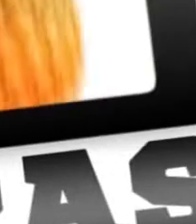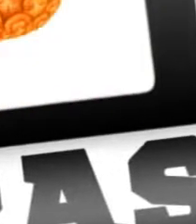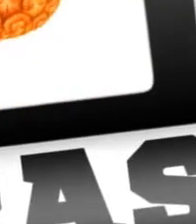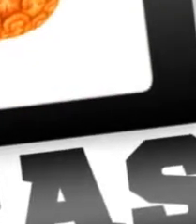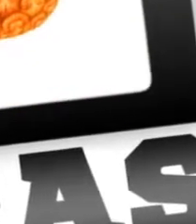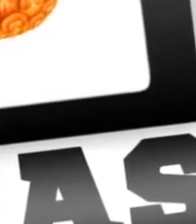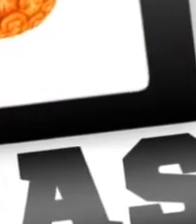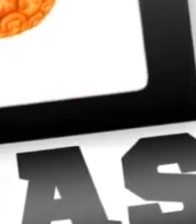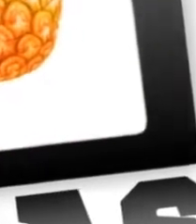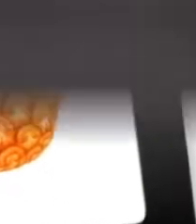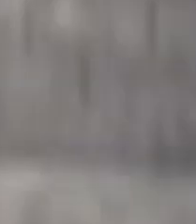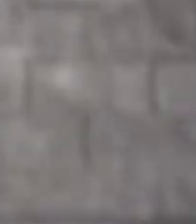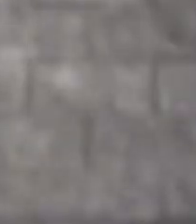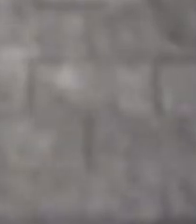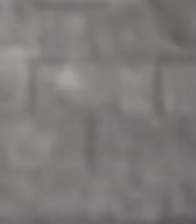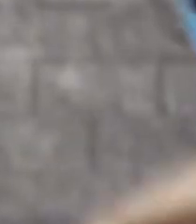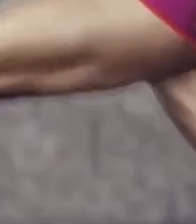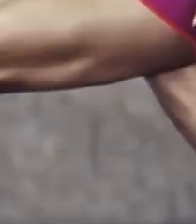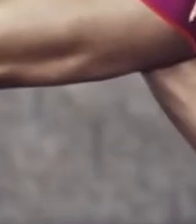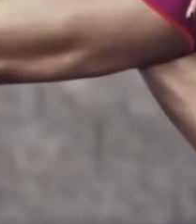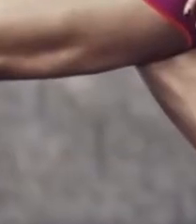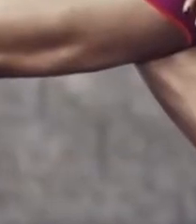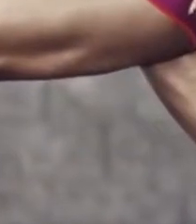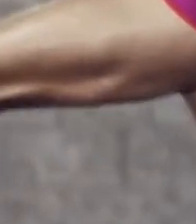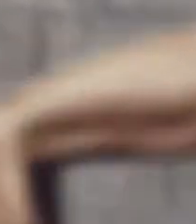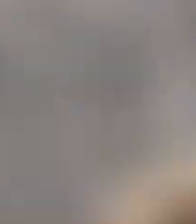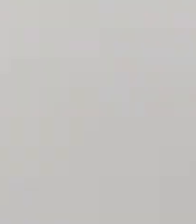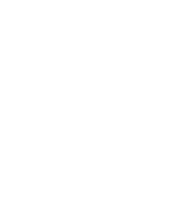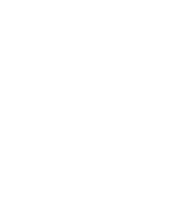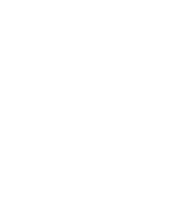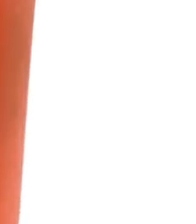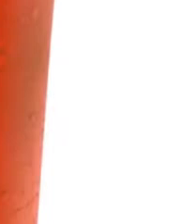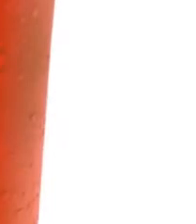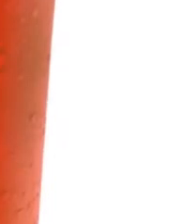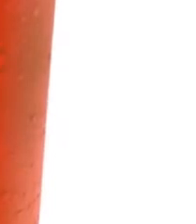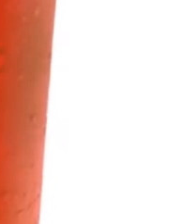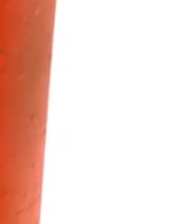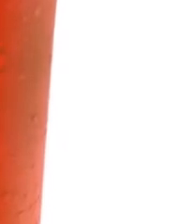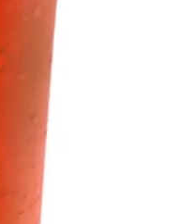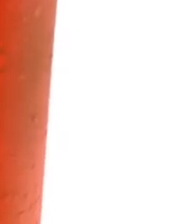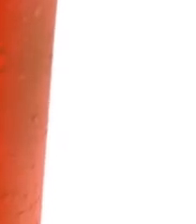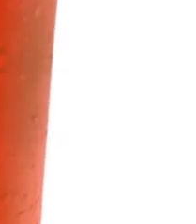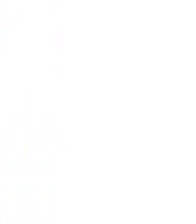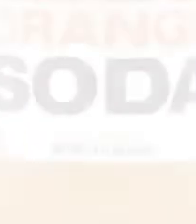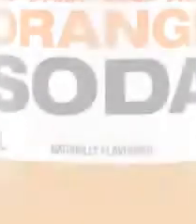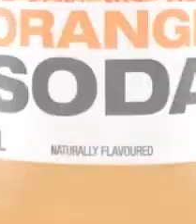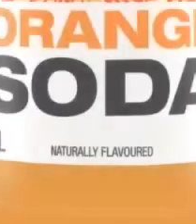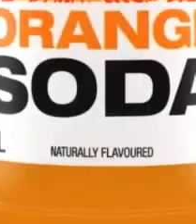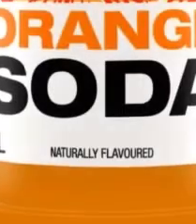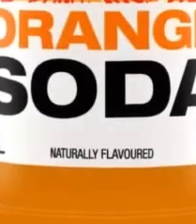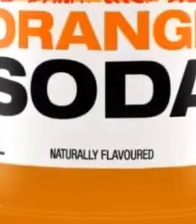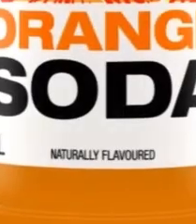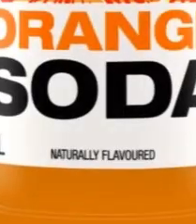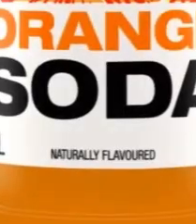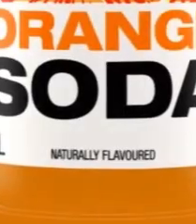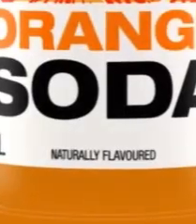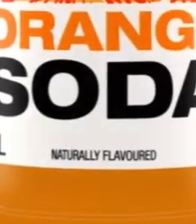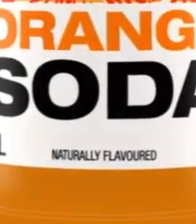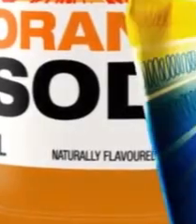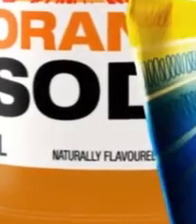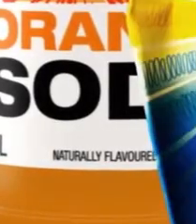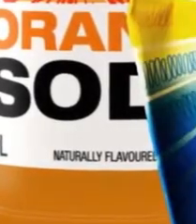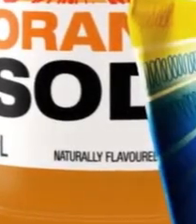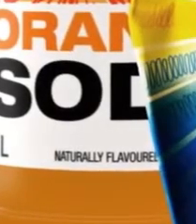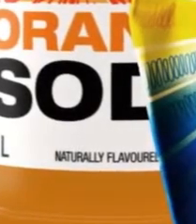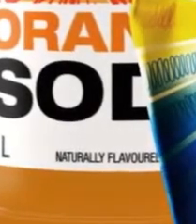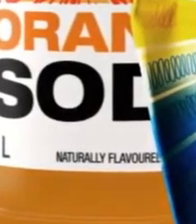Consuma diariamente frutas y verduras. Su cuerpo se lo agradecerá. Controle o elimine el consumo de gaseosas u otras bebidas envasadas, paquetes